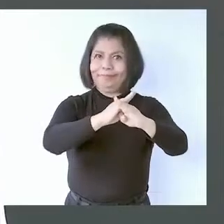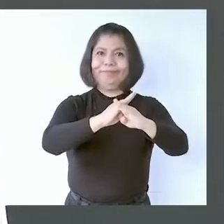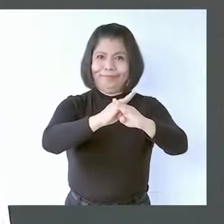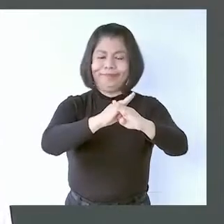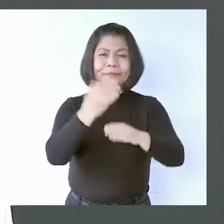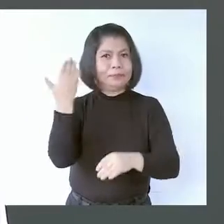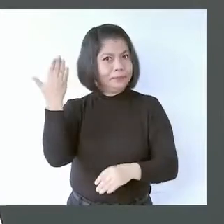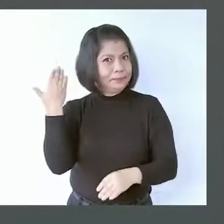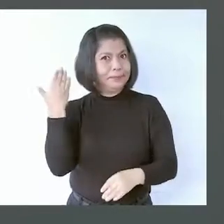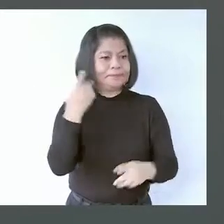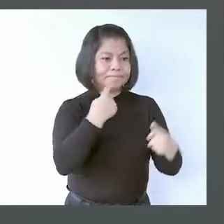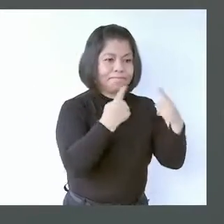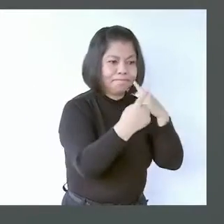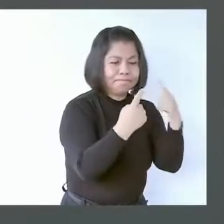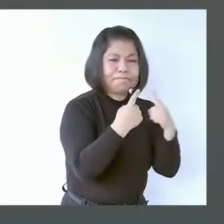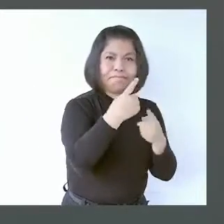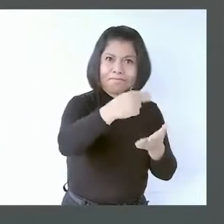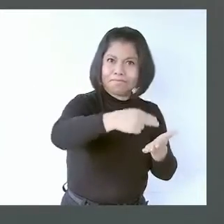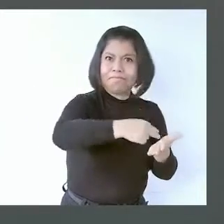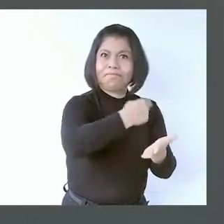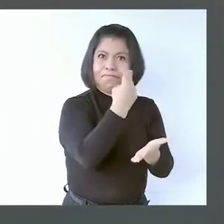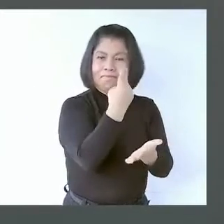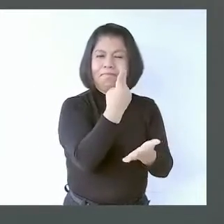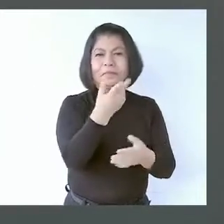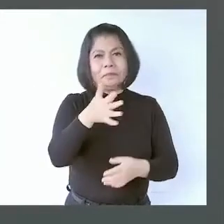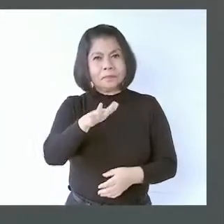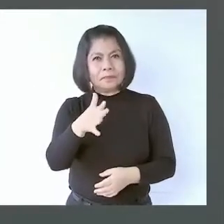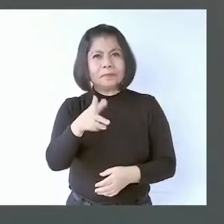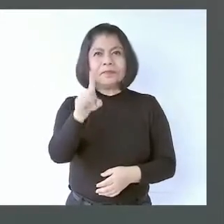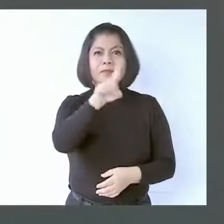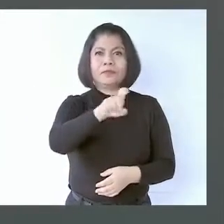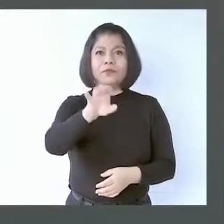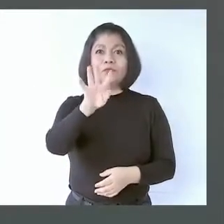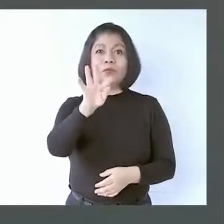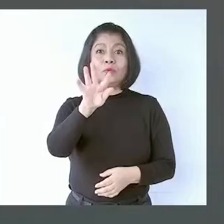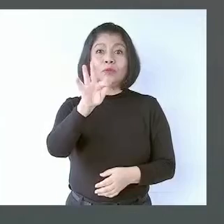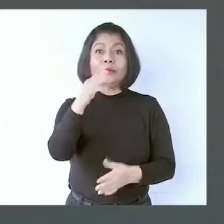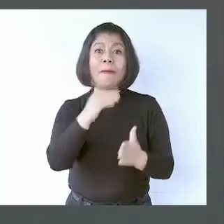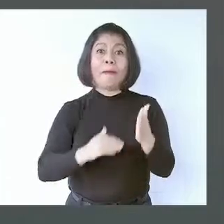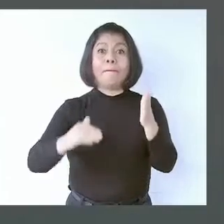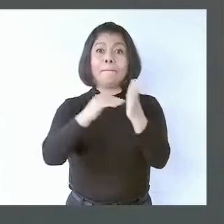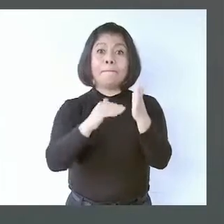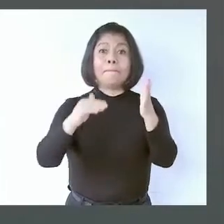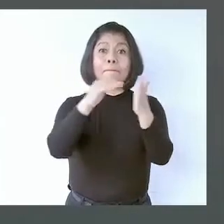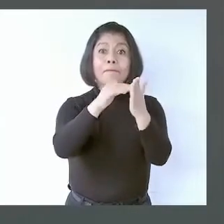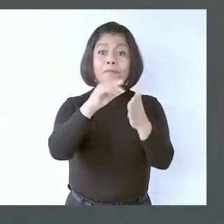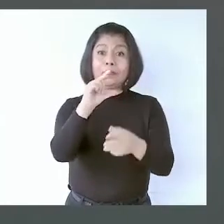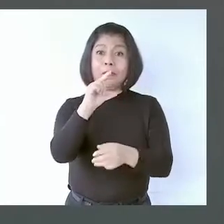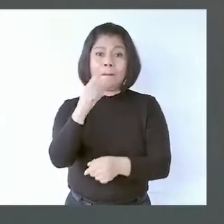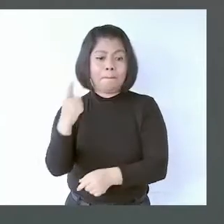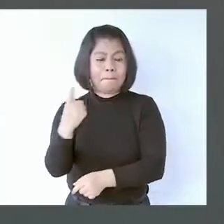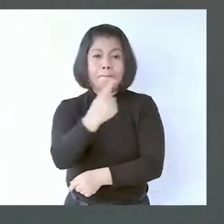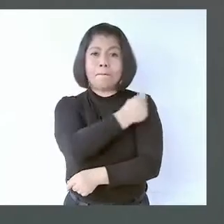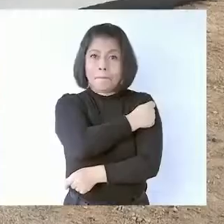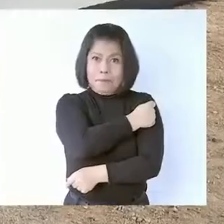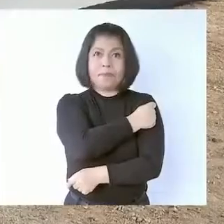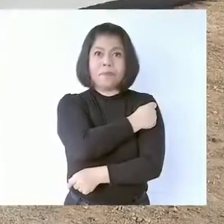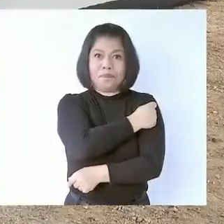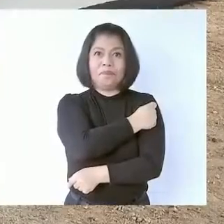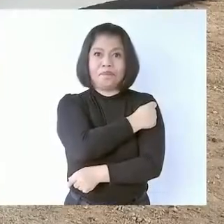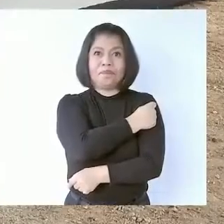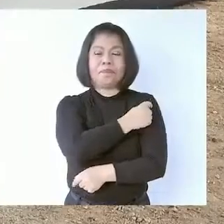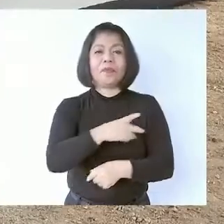para 140 millones de vacunas completas de dos